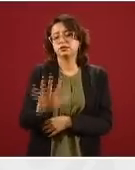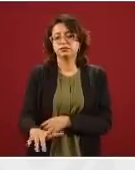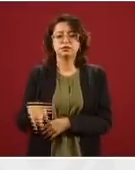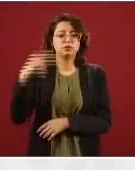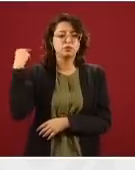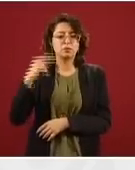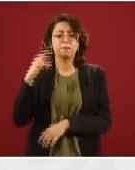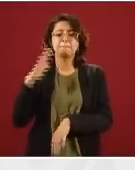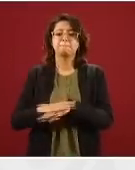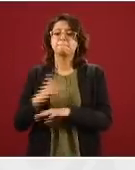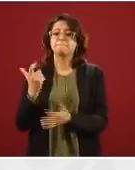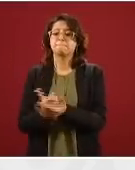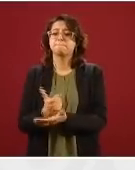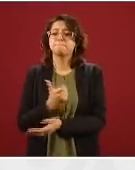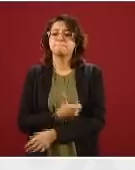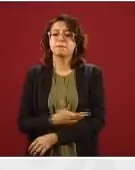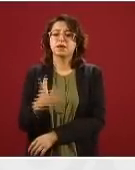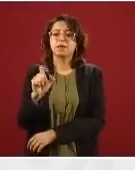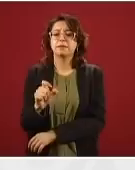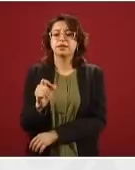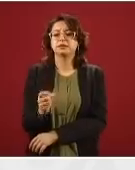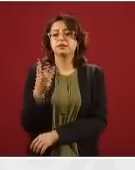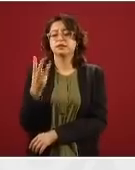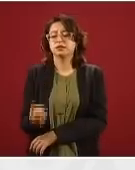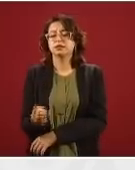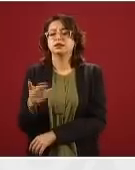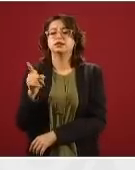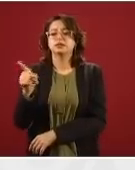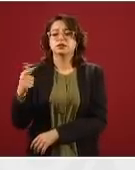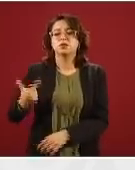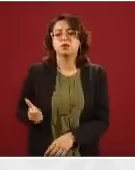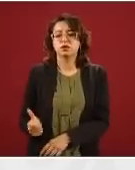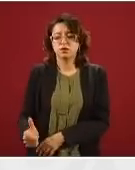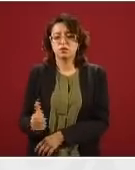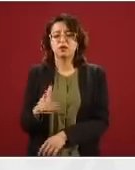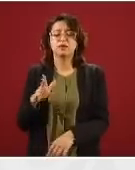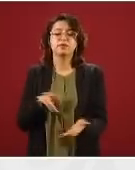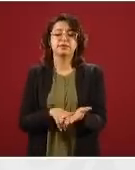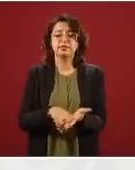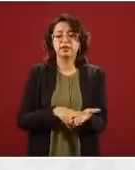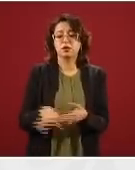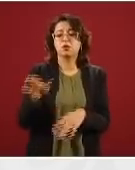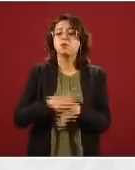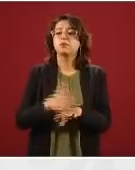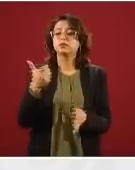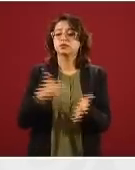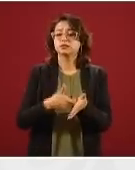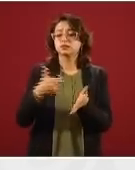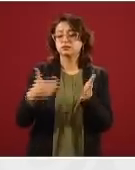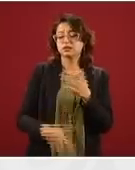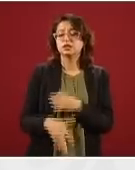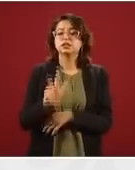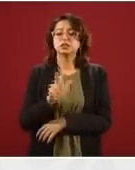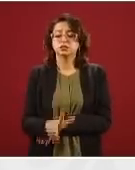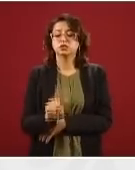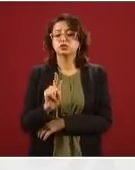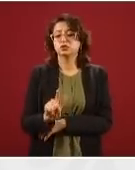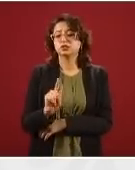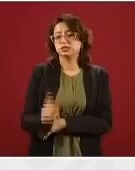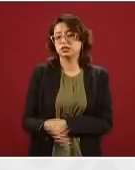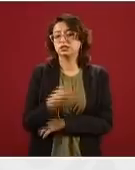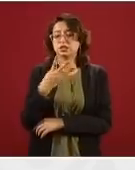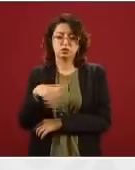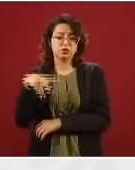Veracruz, la más cara, 23.29 en Guanajuato. El diésel, el más económico, 18.74 por litro